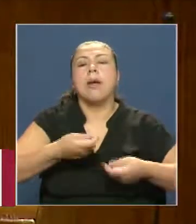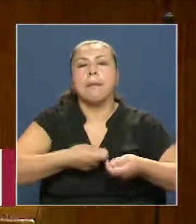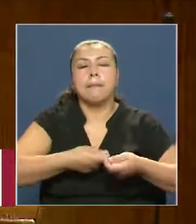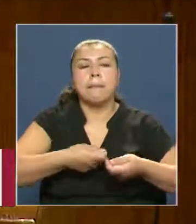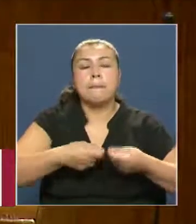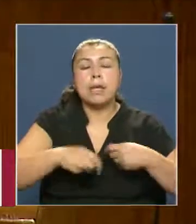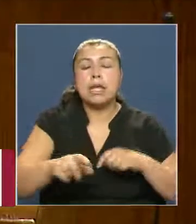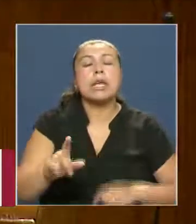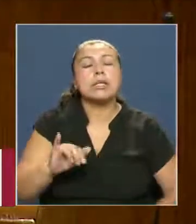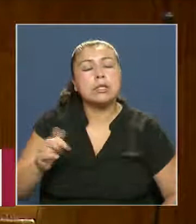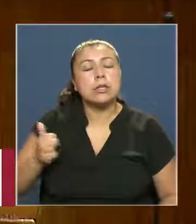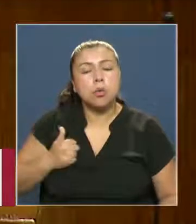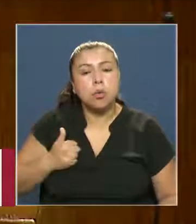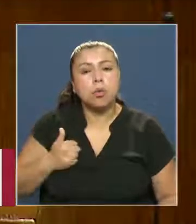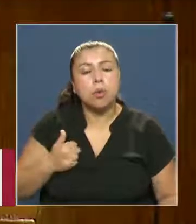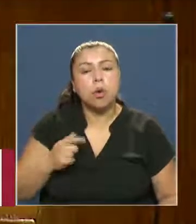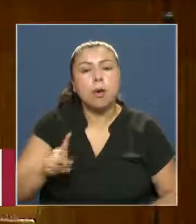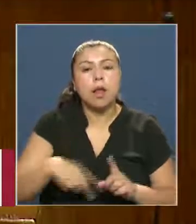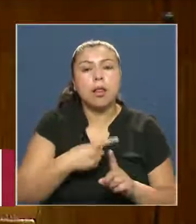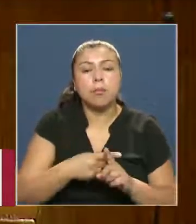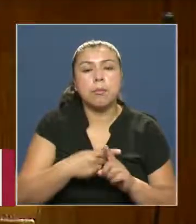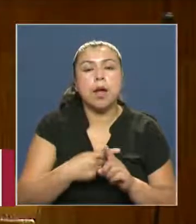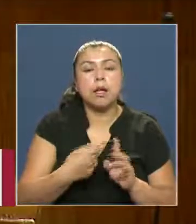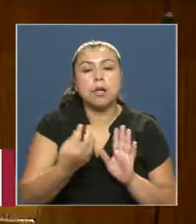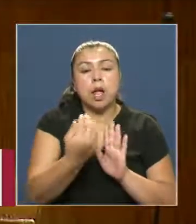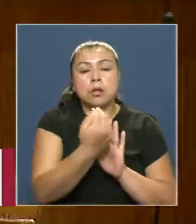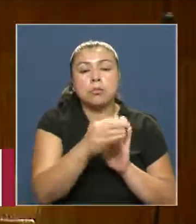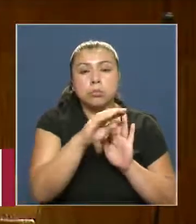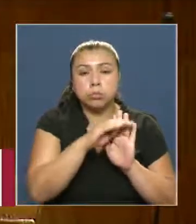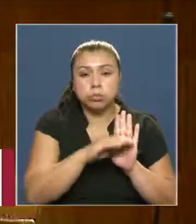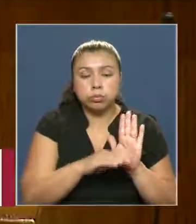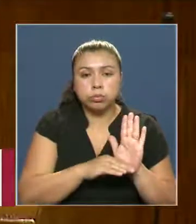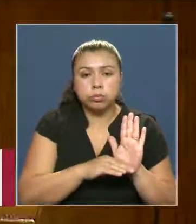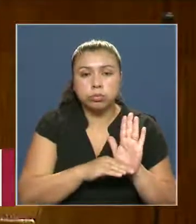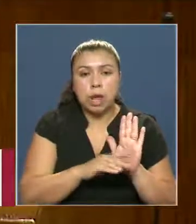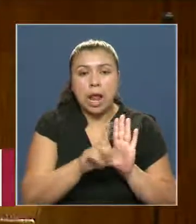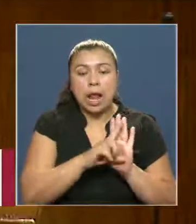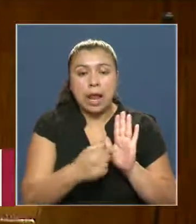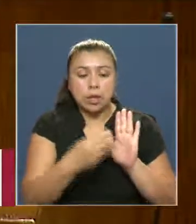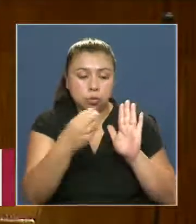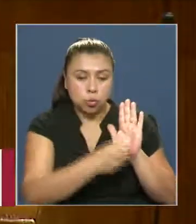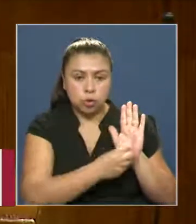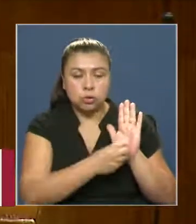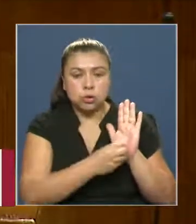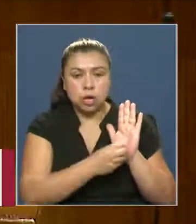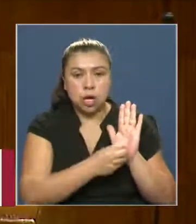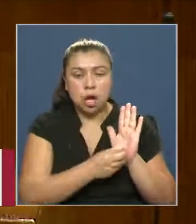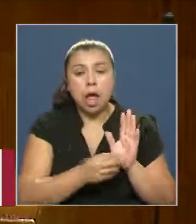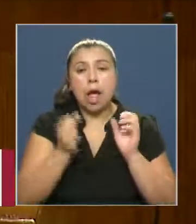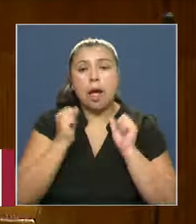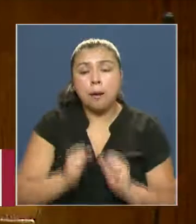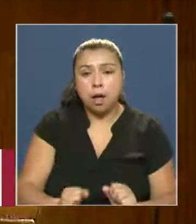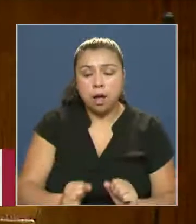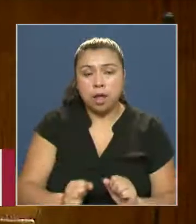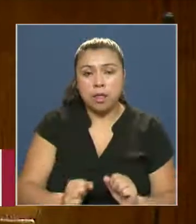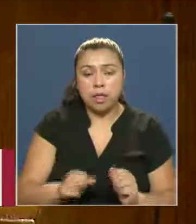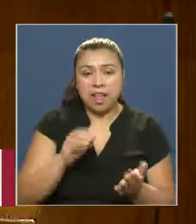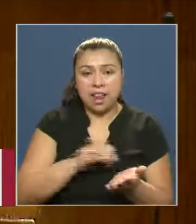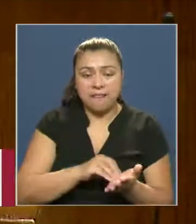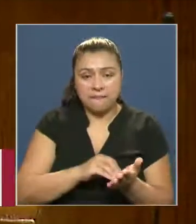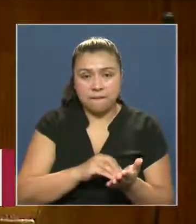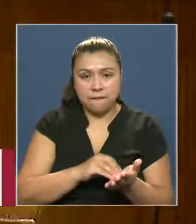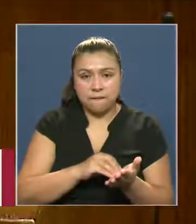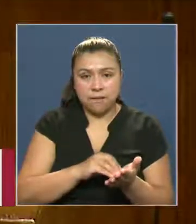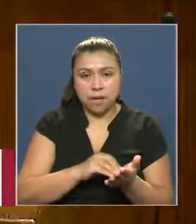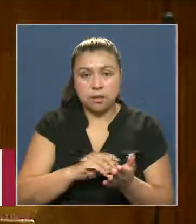que cumplan, además, con los requisitos que en esta ley se establece, podrán, durante su vigencia, acogerse